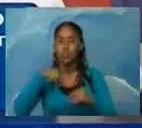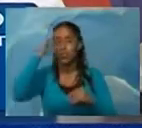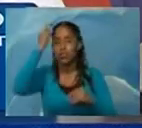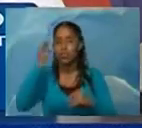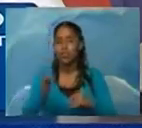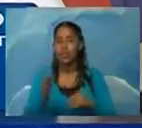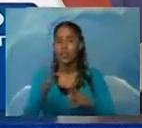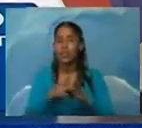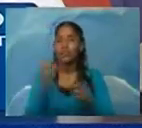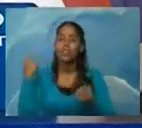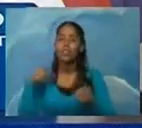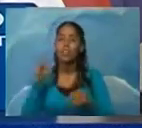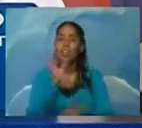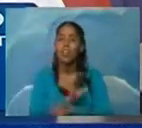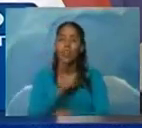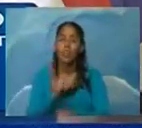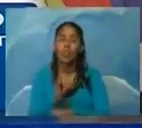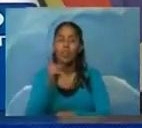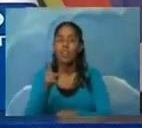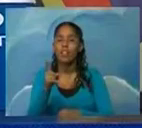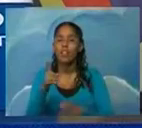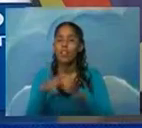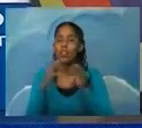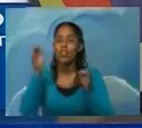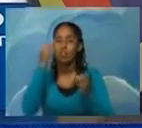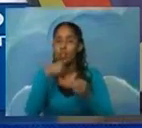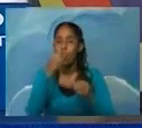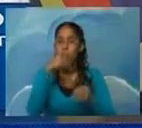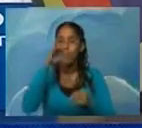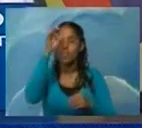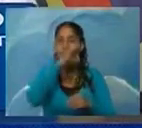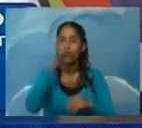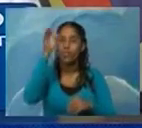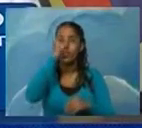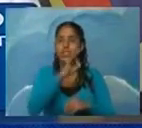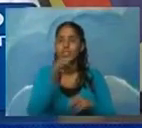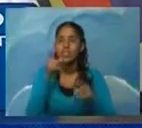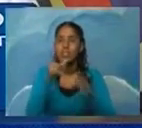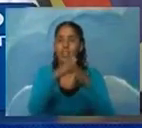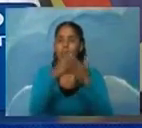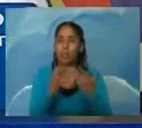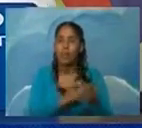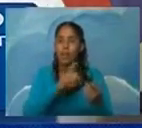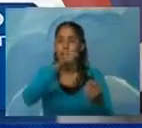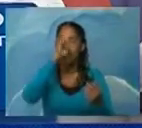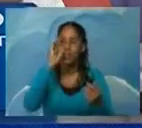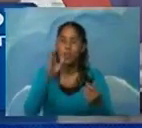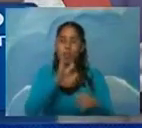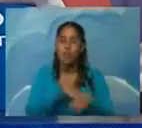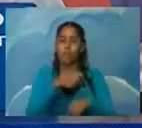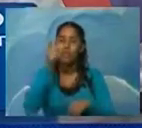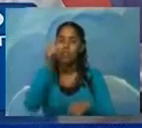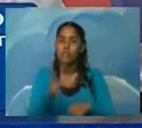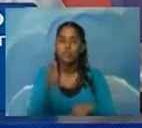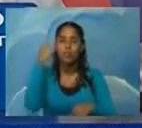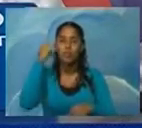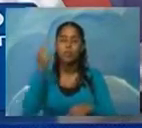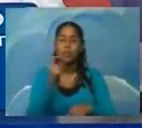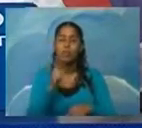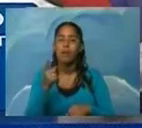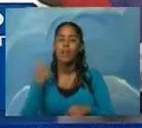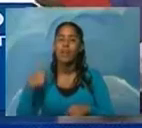estima tiene que cuidarse de estas cosas que están escritas aquí en la palabra de Dios, porque son para